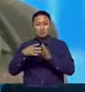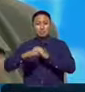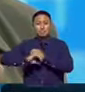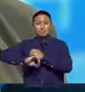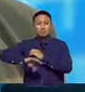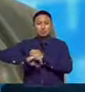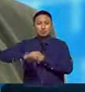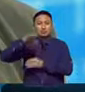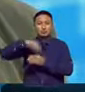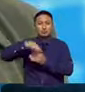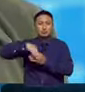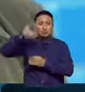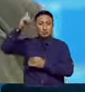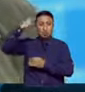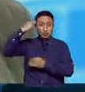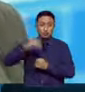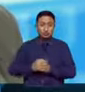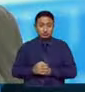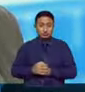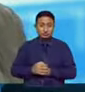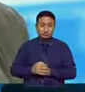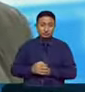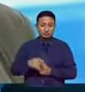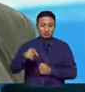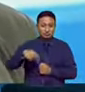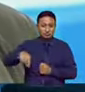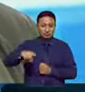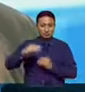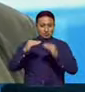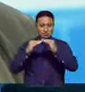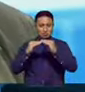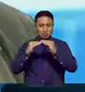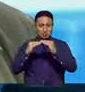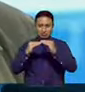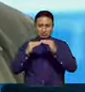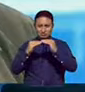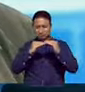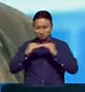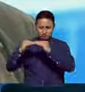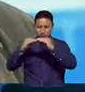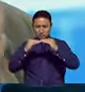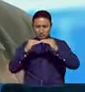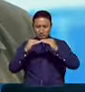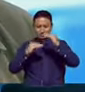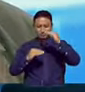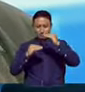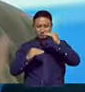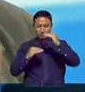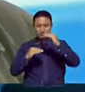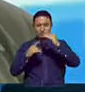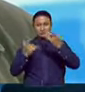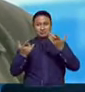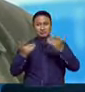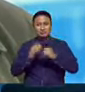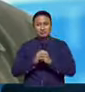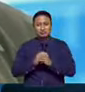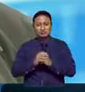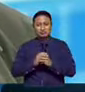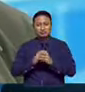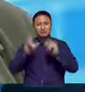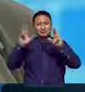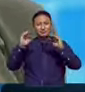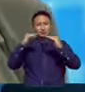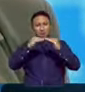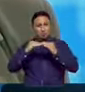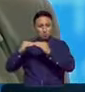propaganda electoral del gobierno. Y eso desdice de la democracia, cuando lo que debemos hacer es sembrar el espíritu, el sentido de la